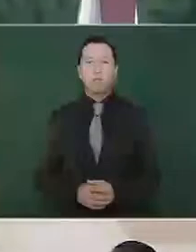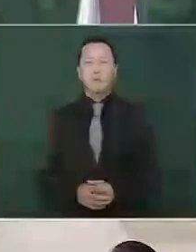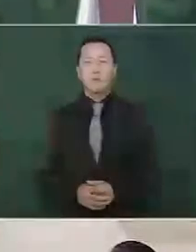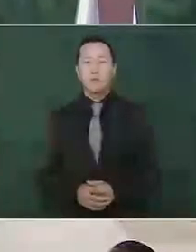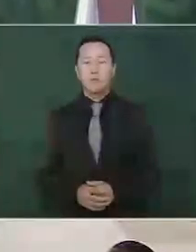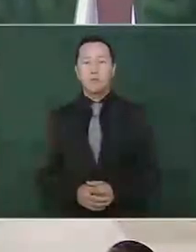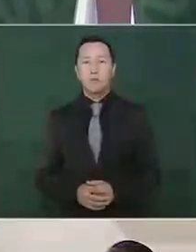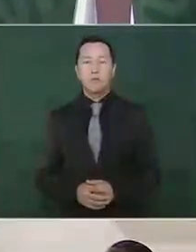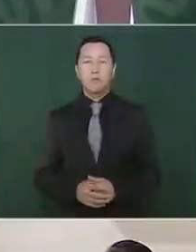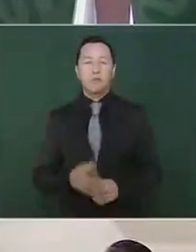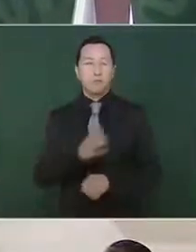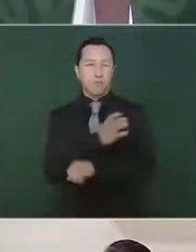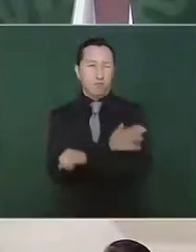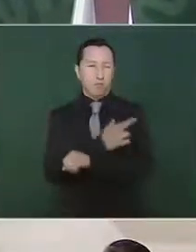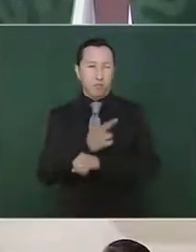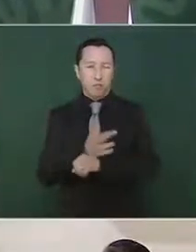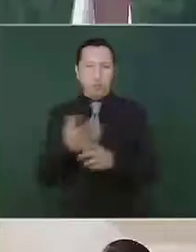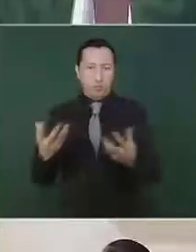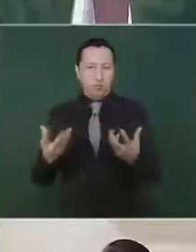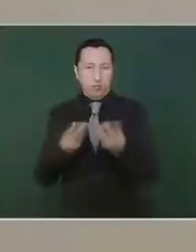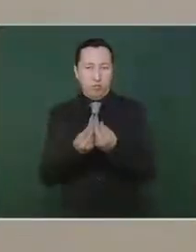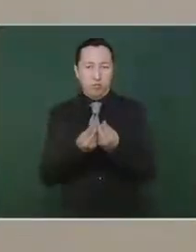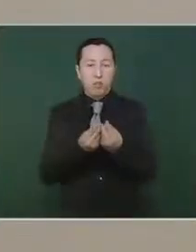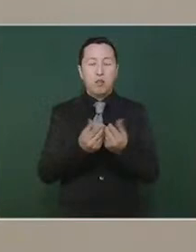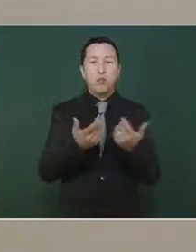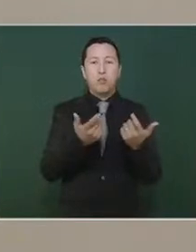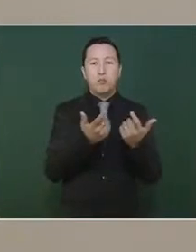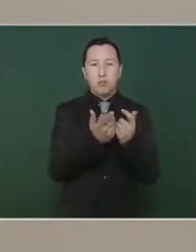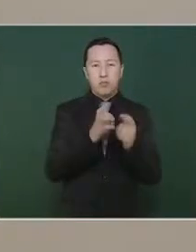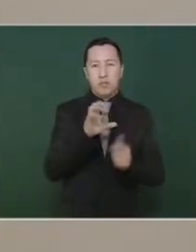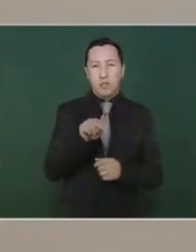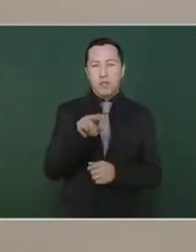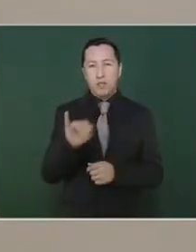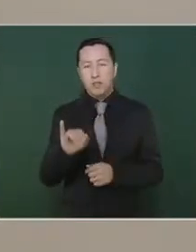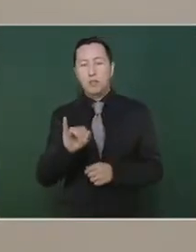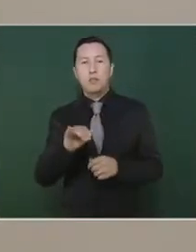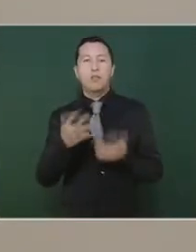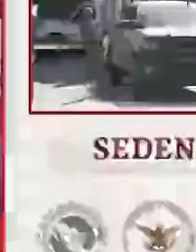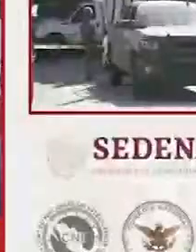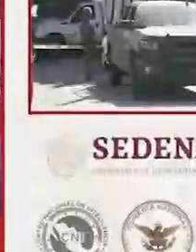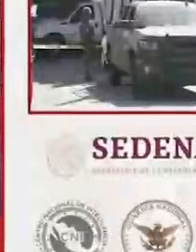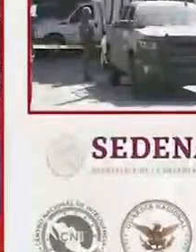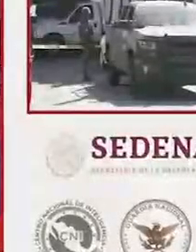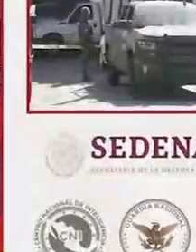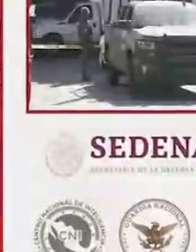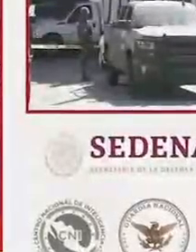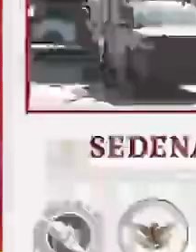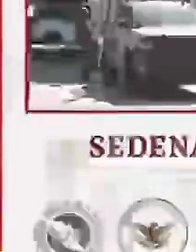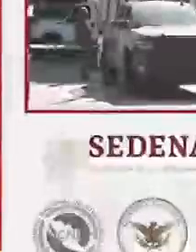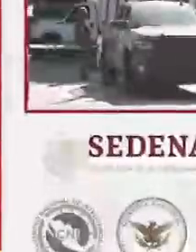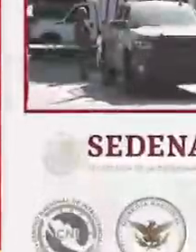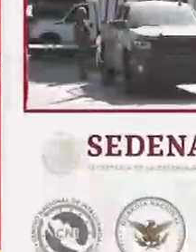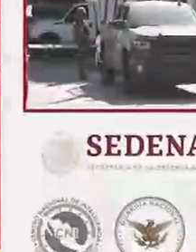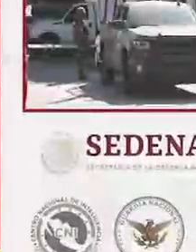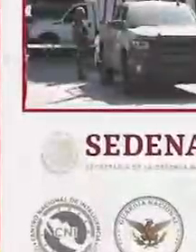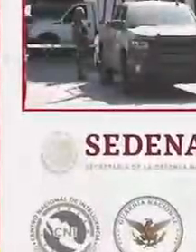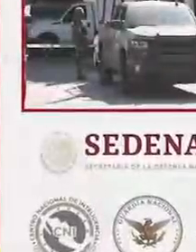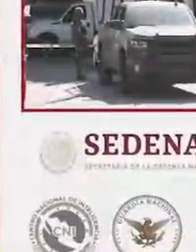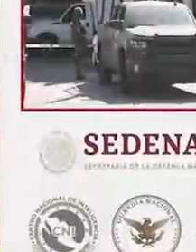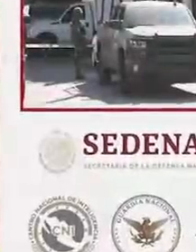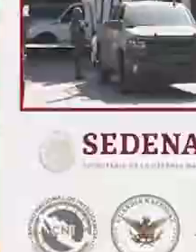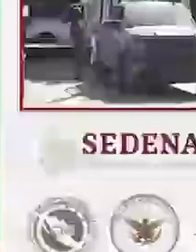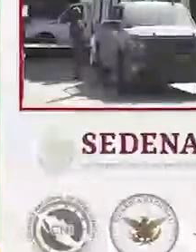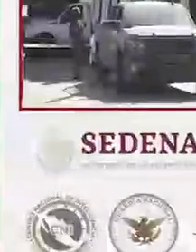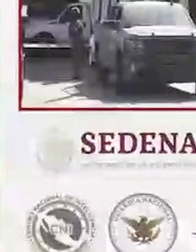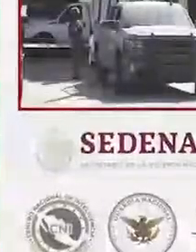El gobierno federal destacó que las detenciones de la última semana han mermado la estructura del cártel Jalisco Nueva Generación, como la de Tony Montana,